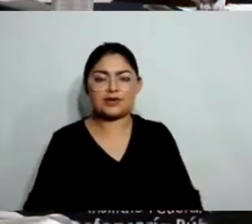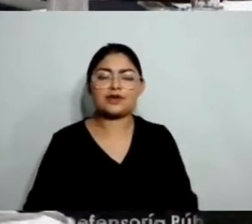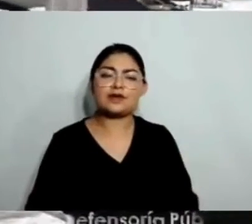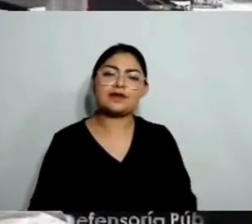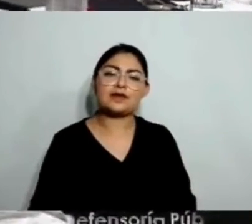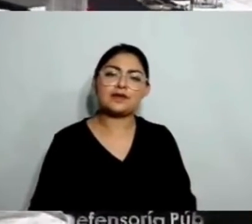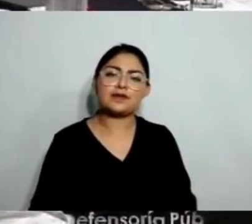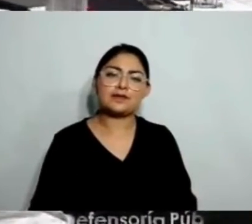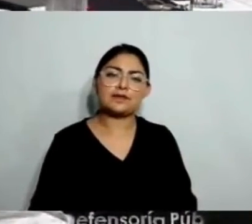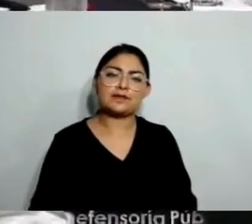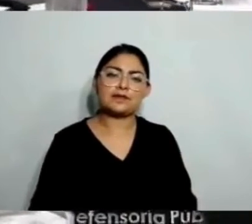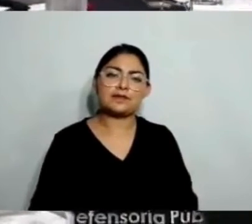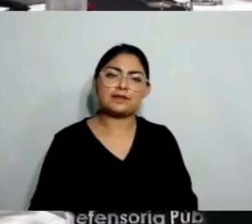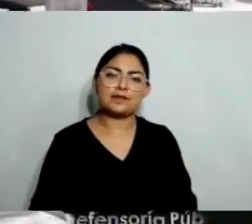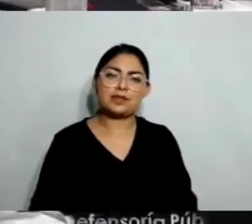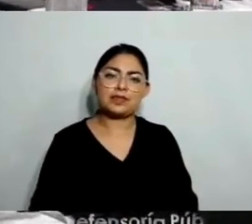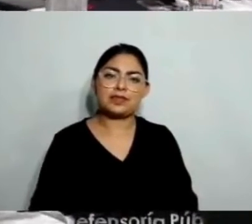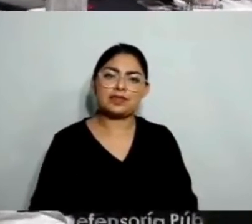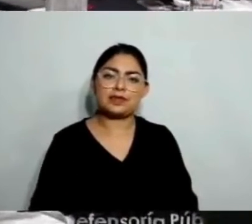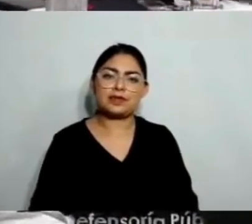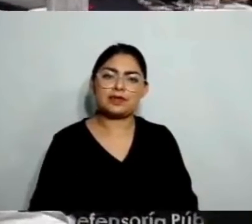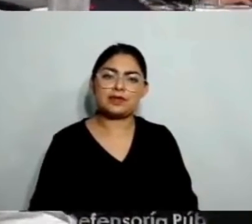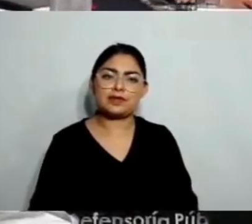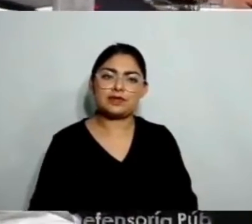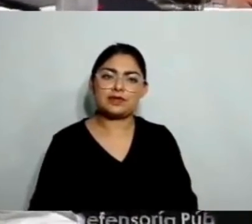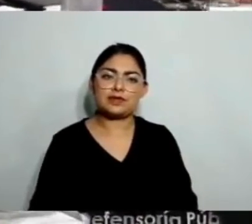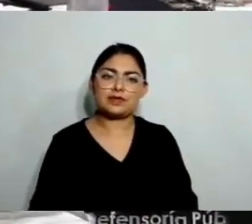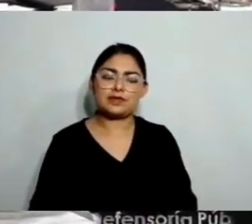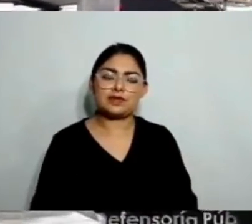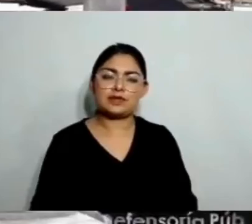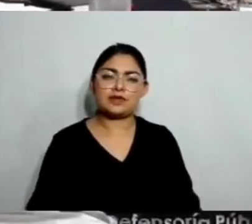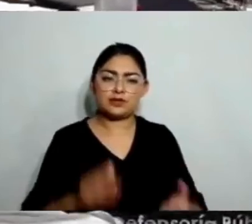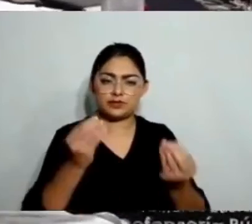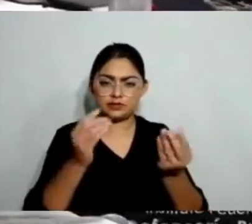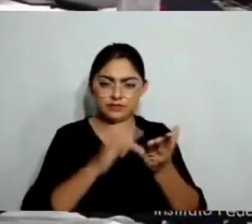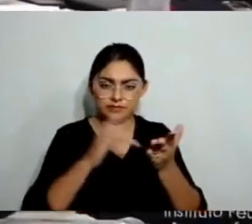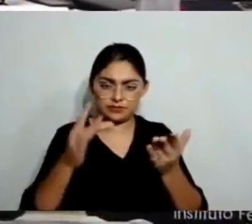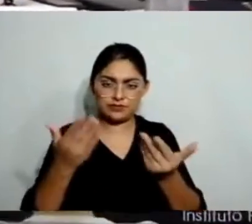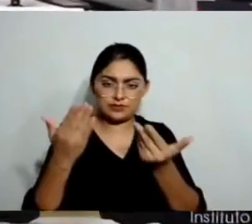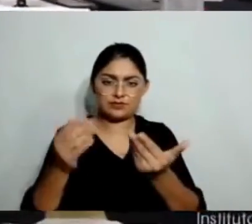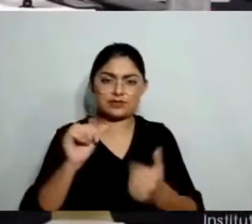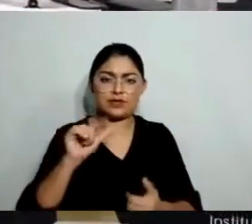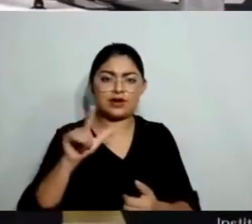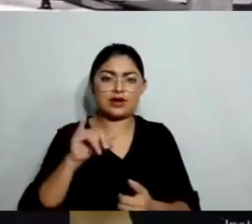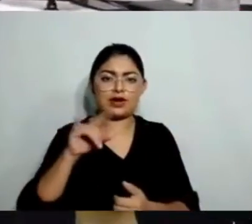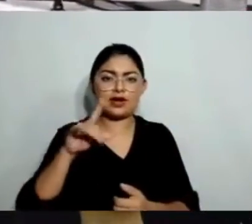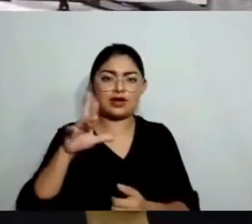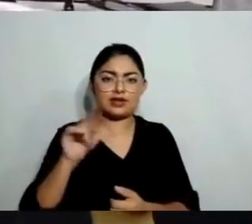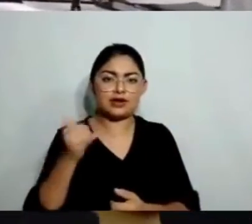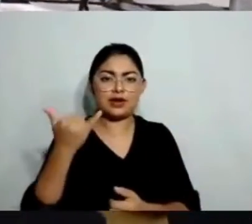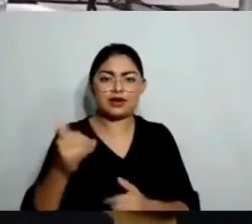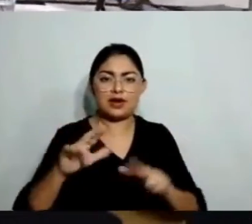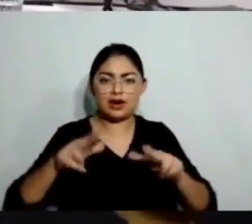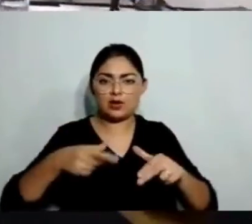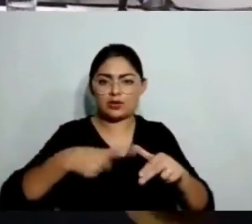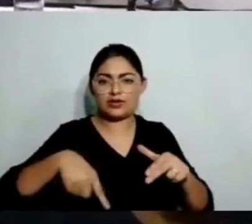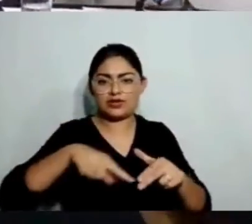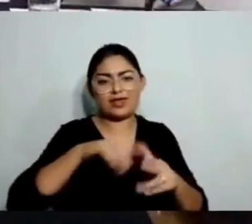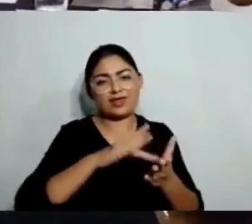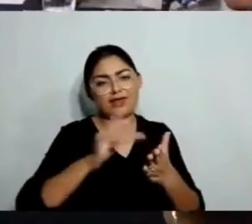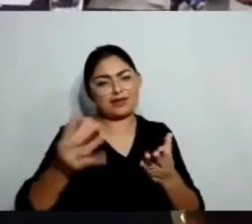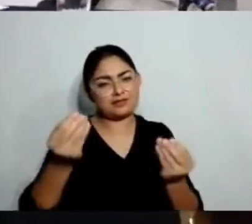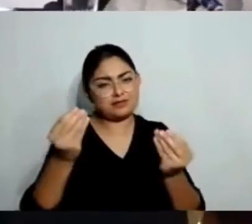sumo al agradecimiento a Alejandra y a la unidad en general porque no no solamente con este sino en general siempre ha sido gran